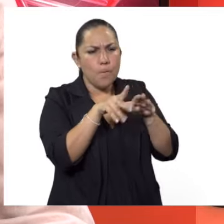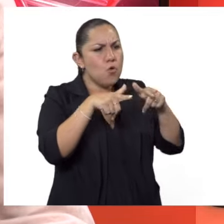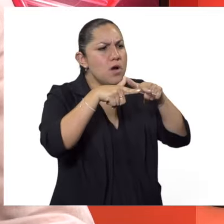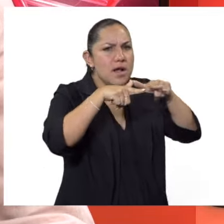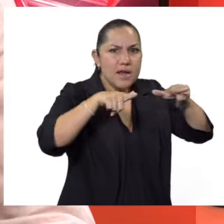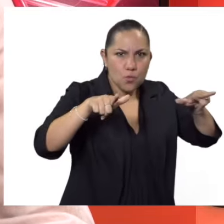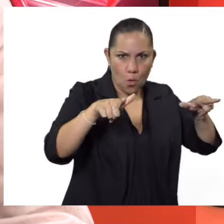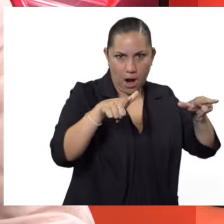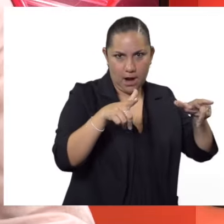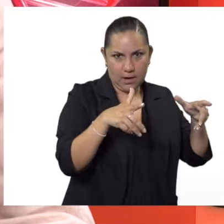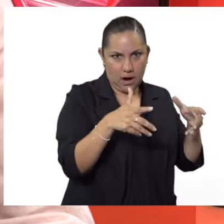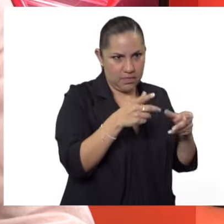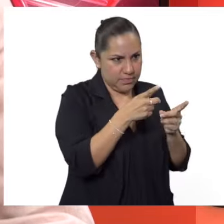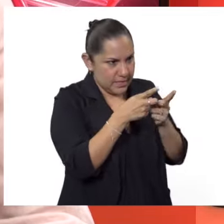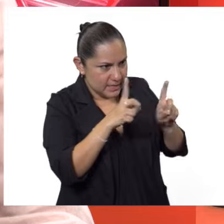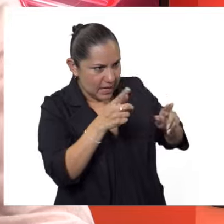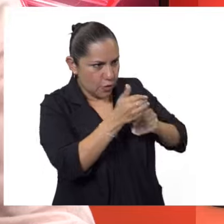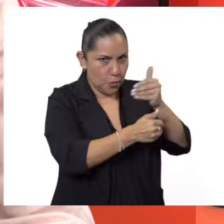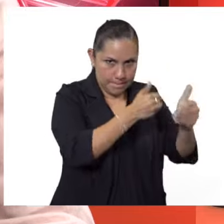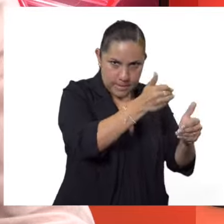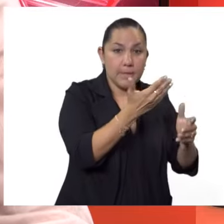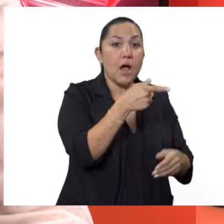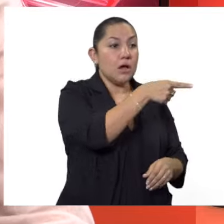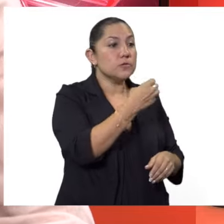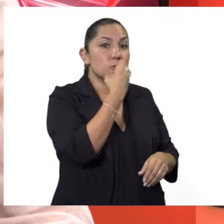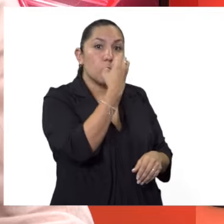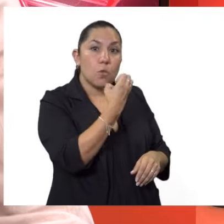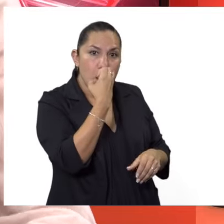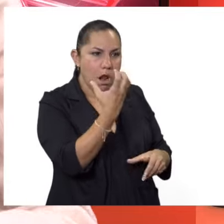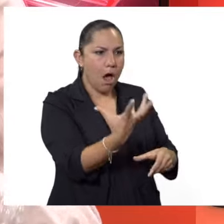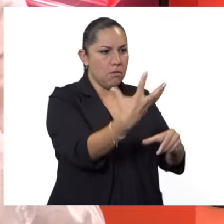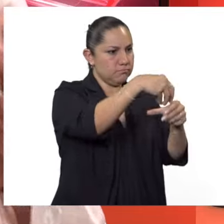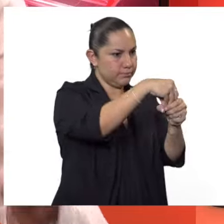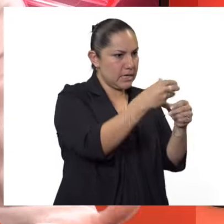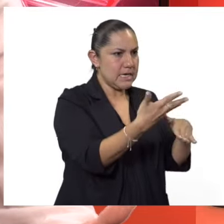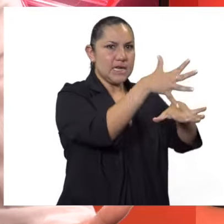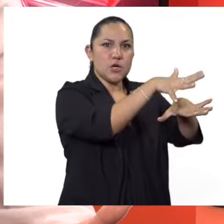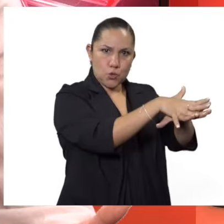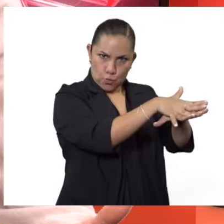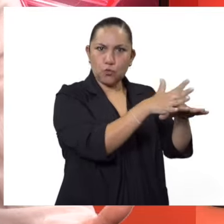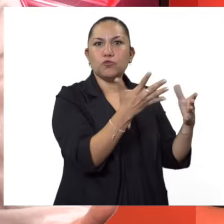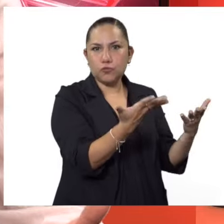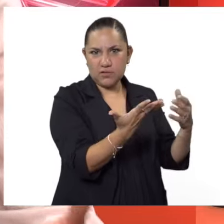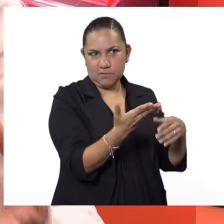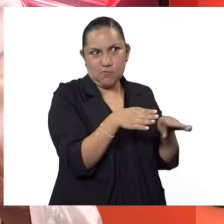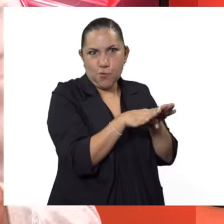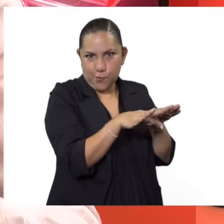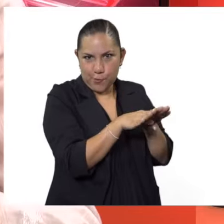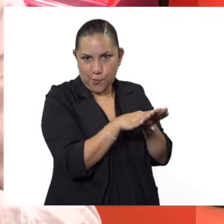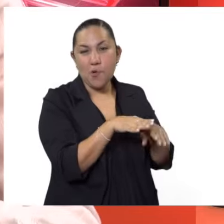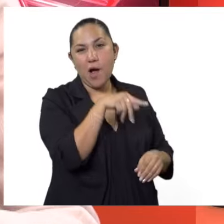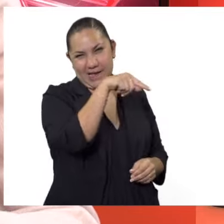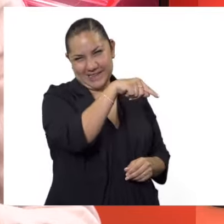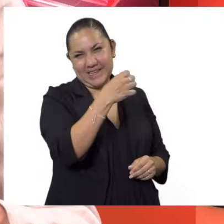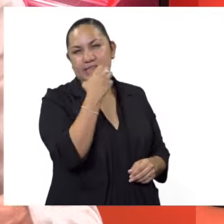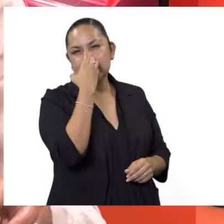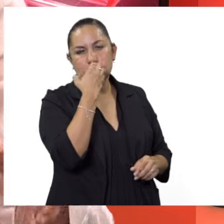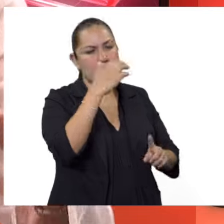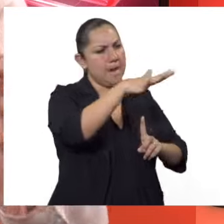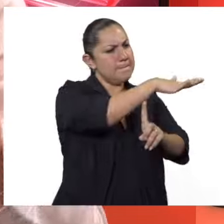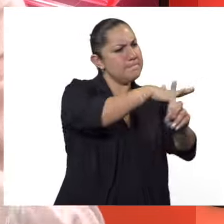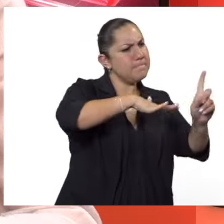Eduardo en cuanto al desarrollo del lenguaje y la inclusión por supuesto la inclusión en en una escuela que lo Integra